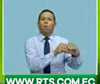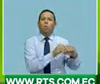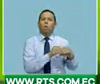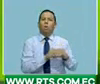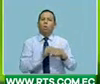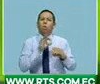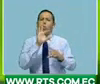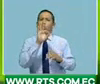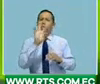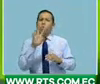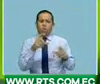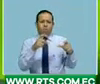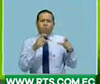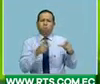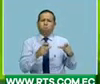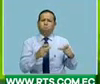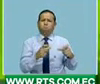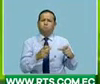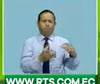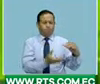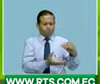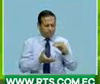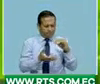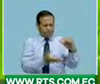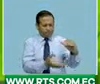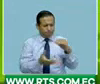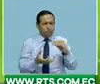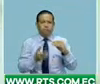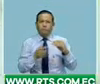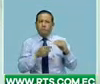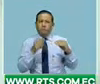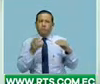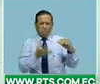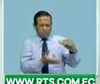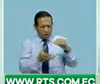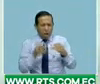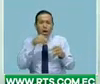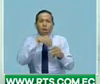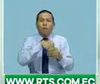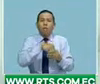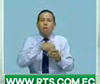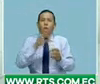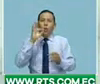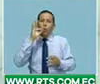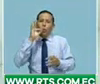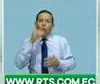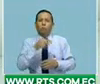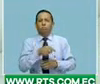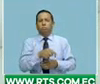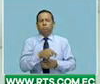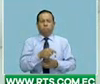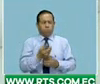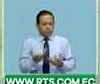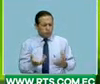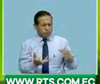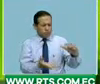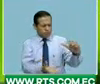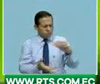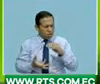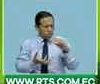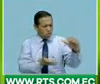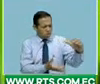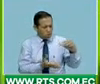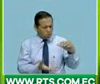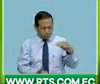94 bloques tipo ladrillo de color beige con marihuana en su interior, con un peso neto de